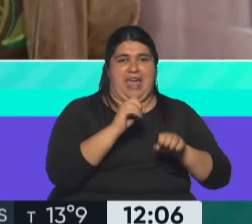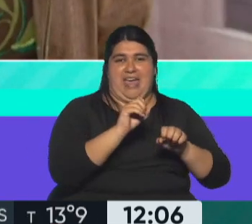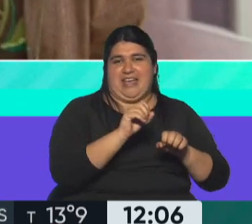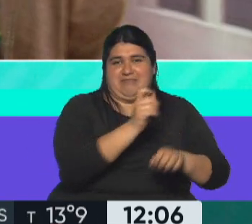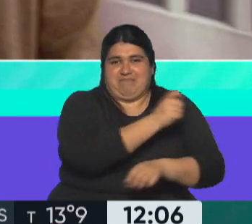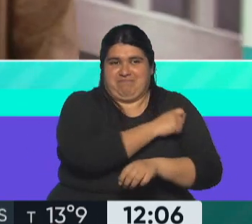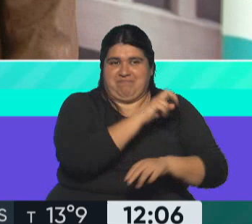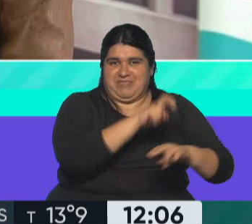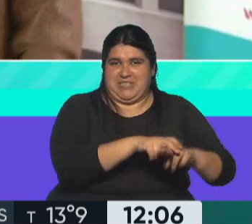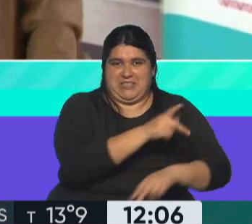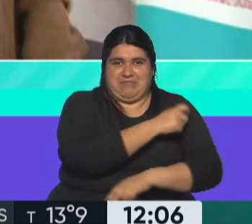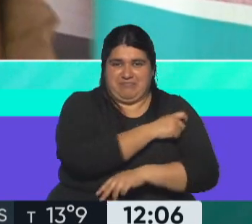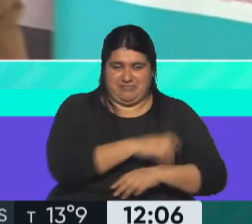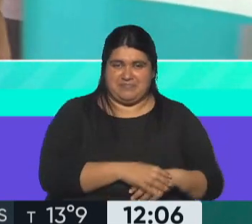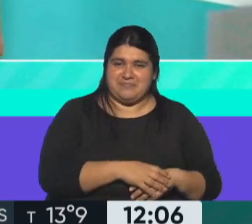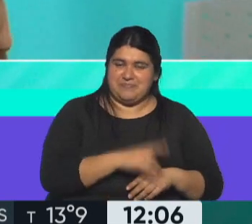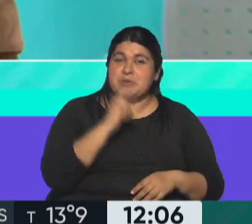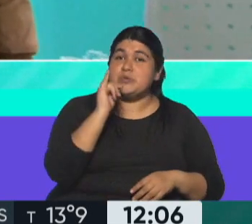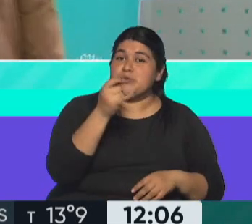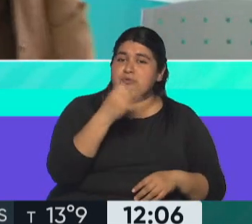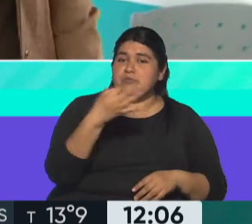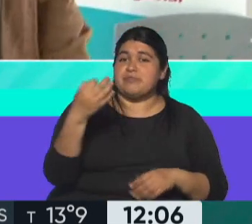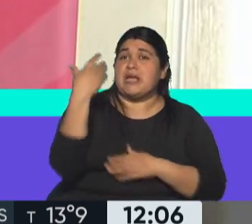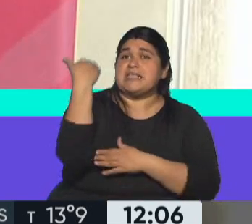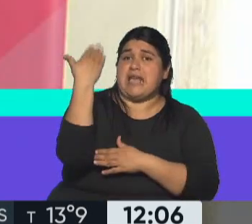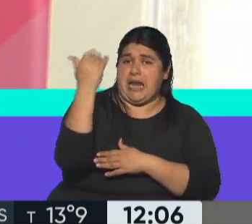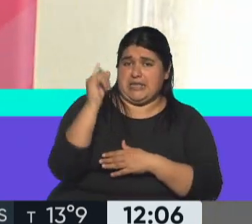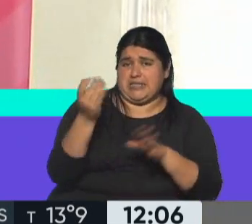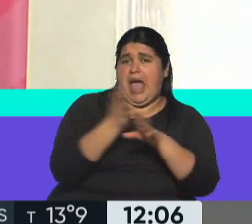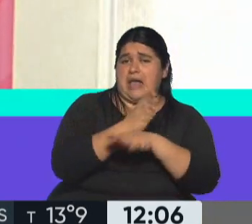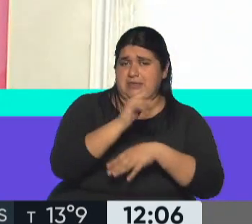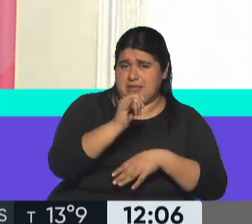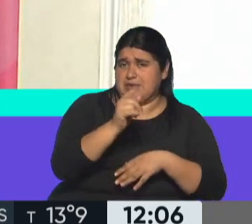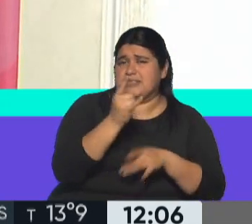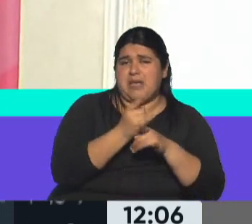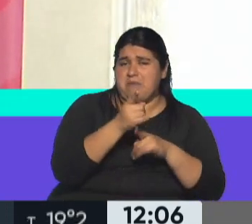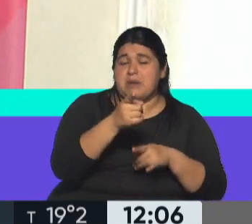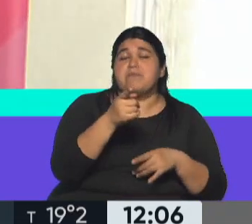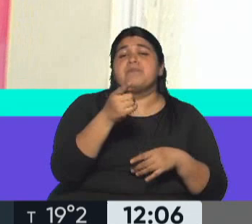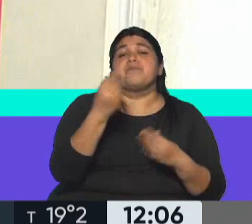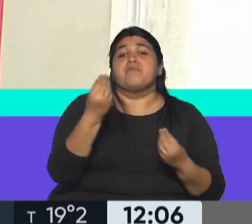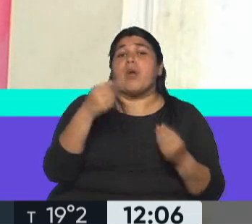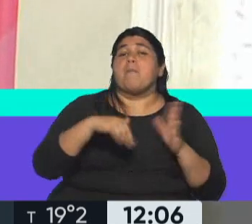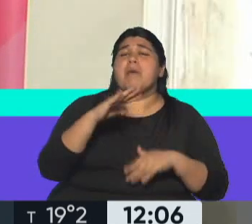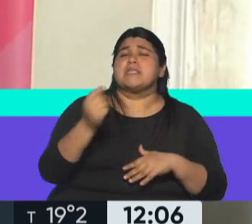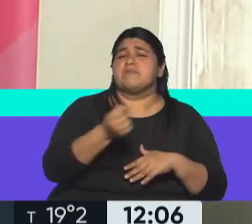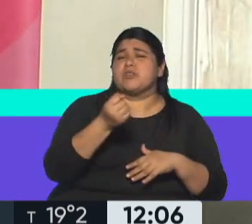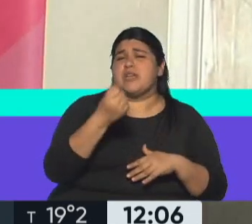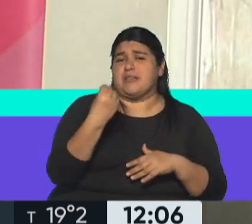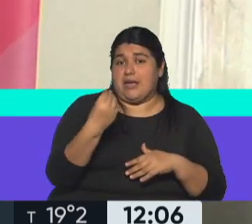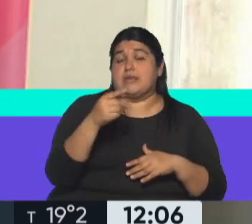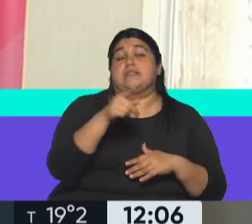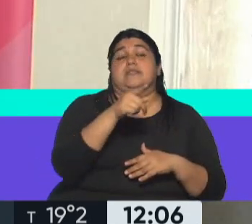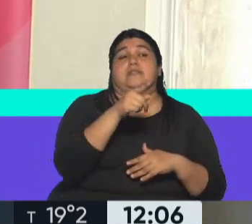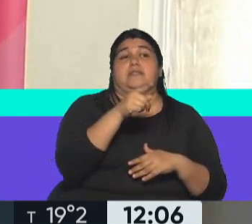¿no? Sí, por supuesto, hay una charla y lo principal en esto, Pablo, es que le explican a